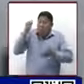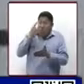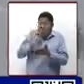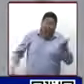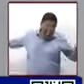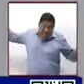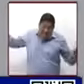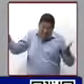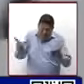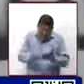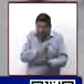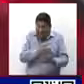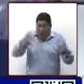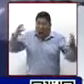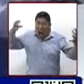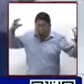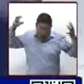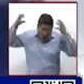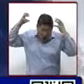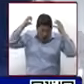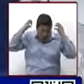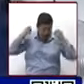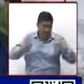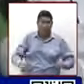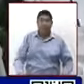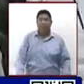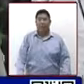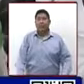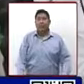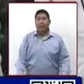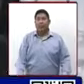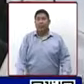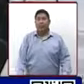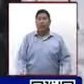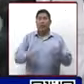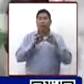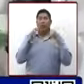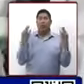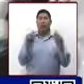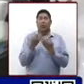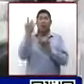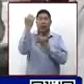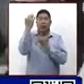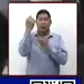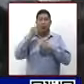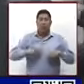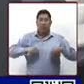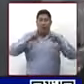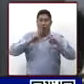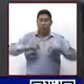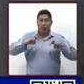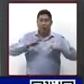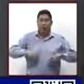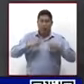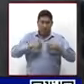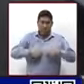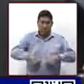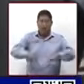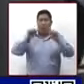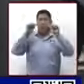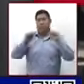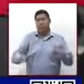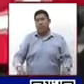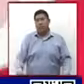¡Mil veces maldito! Ha sido golpeado por la familia y lamentablemente ahora van a esperar que las investigaciones avancen.